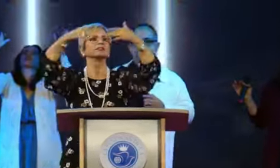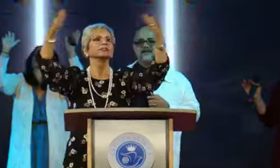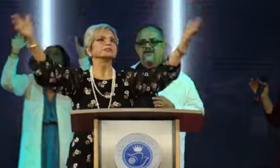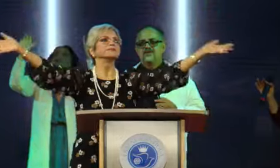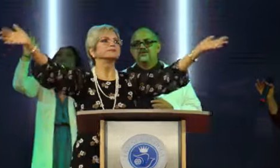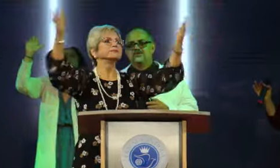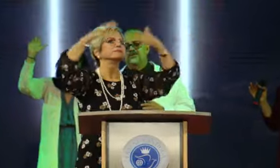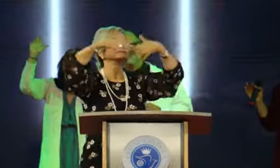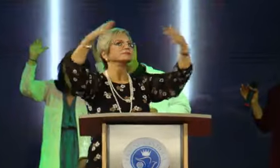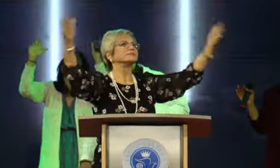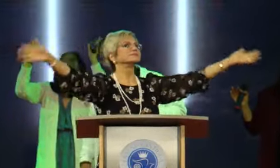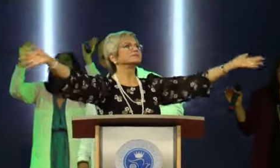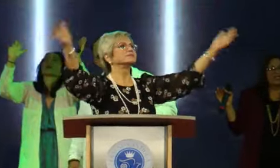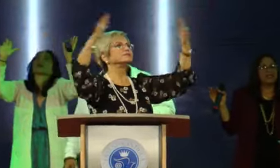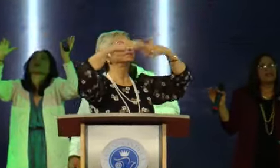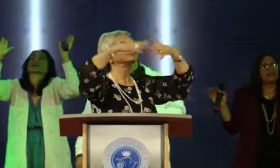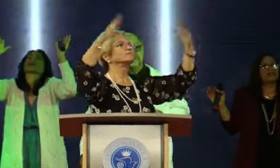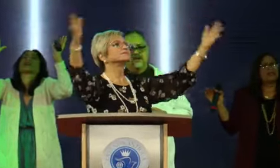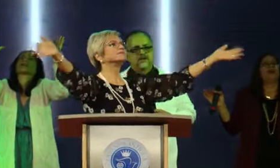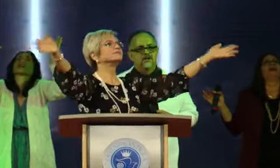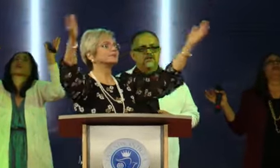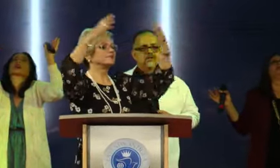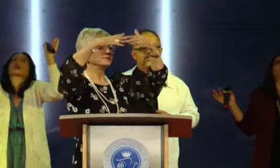Muévete a placer, Dios.